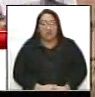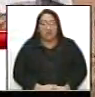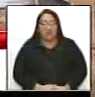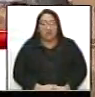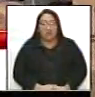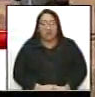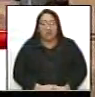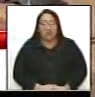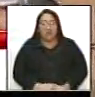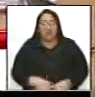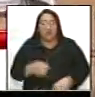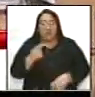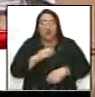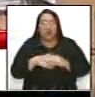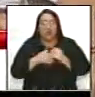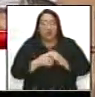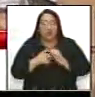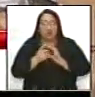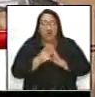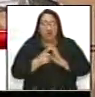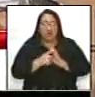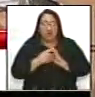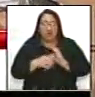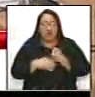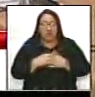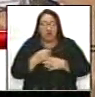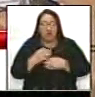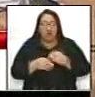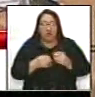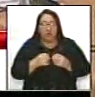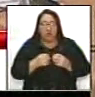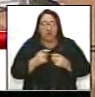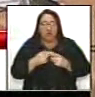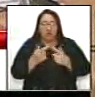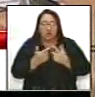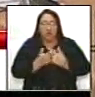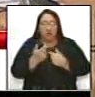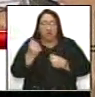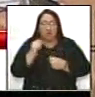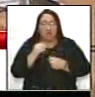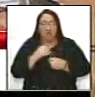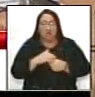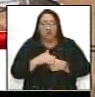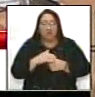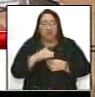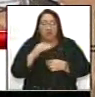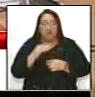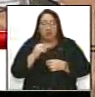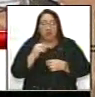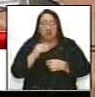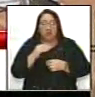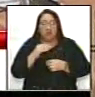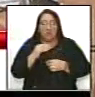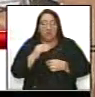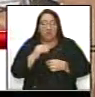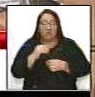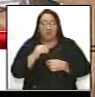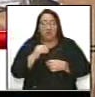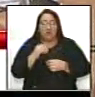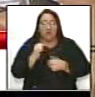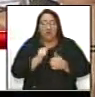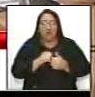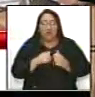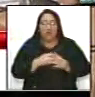que me han antecedido. Es sobre el recrudecimiento de lo que fue Sendero Luminoso. Esto en realidad es preocupante, señor presidente,